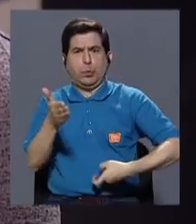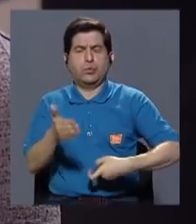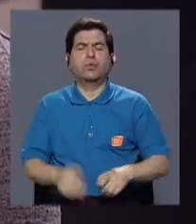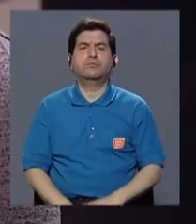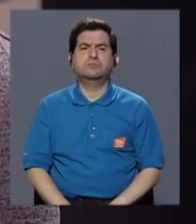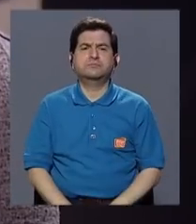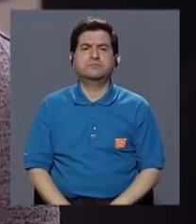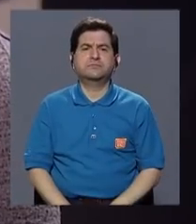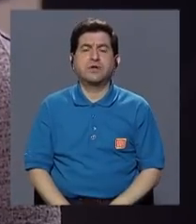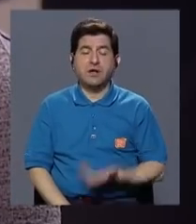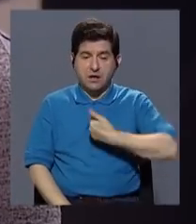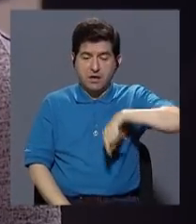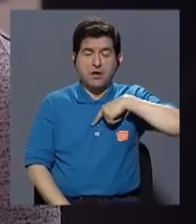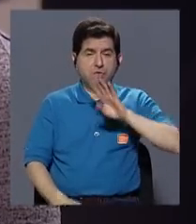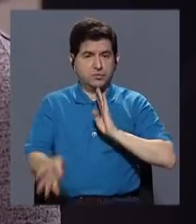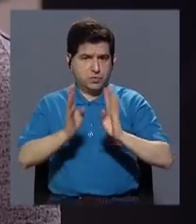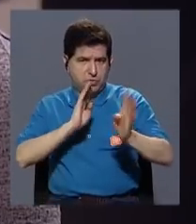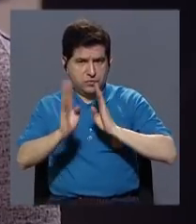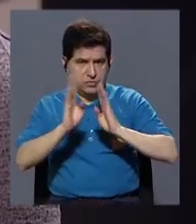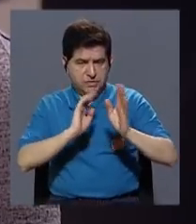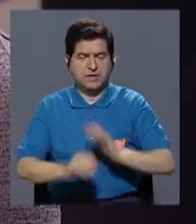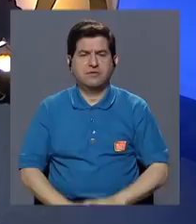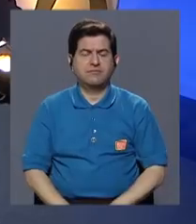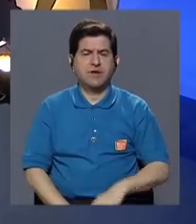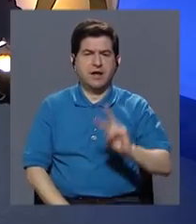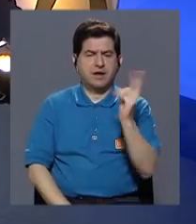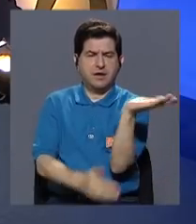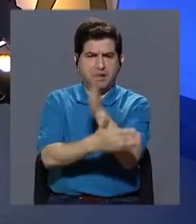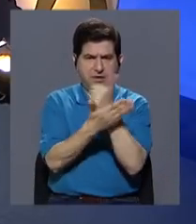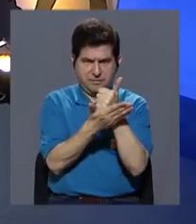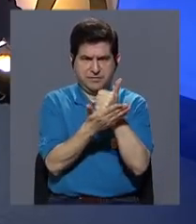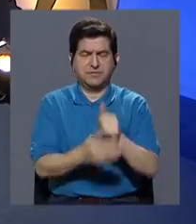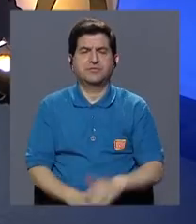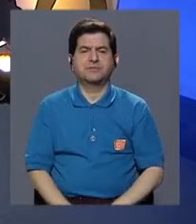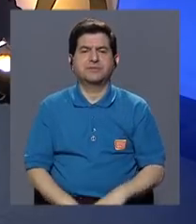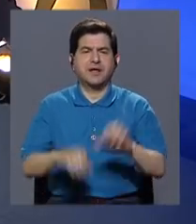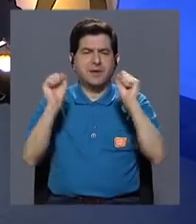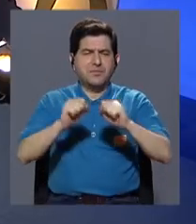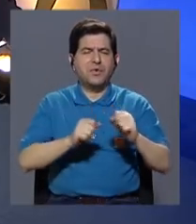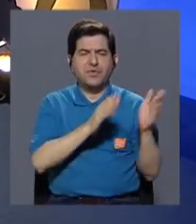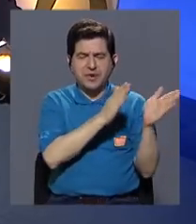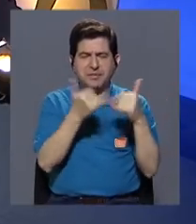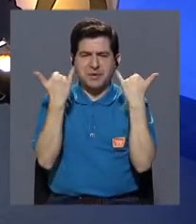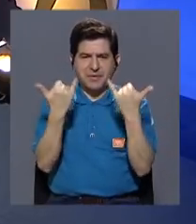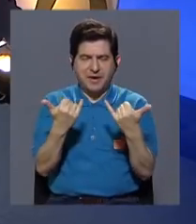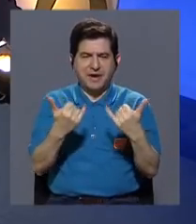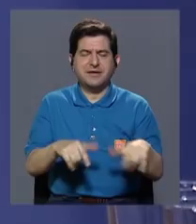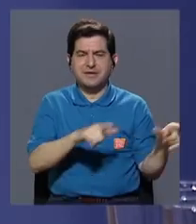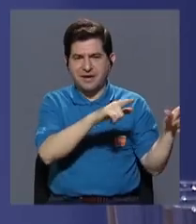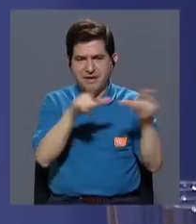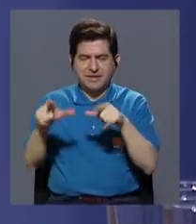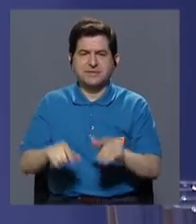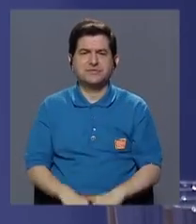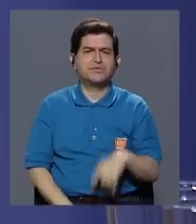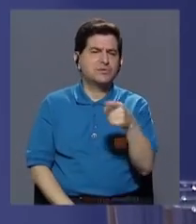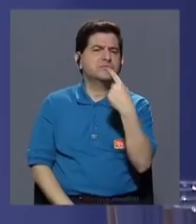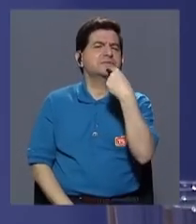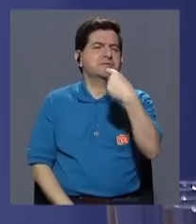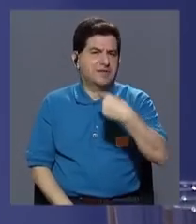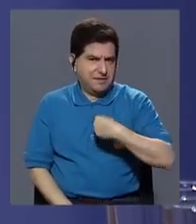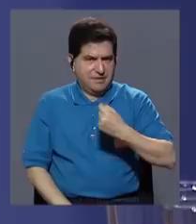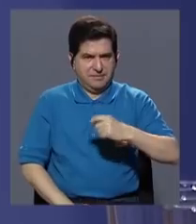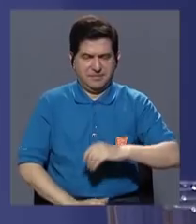las cuales vamos a conversar en el segundo bloque nada más para dejar preparado el terreno me gustaría andrea que nos